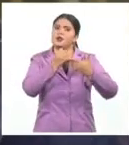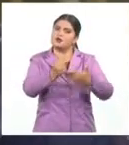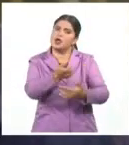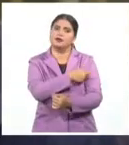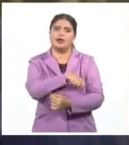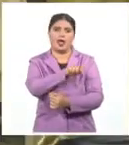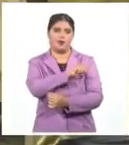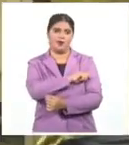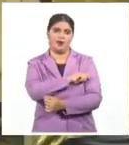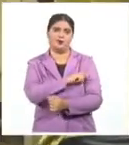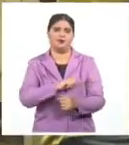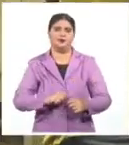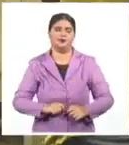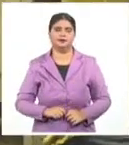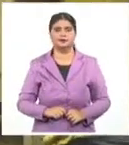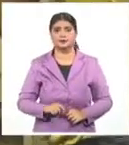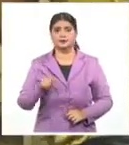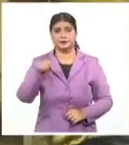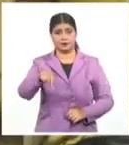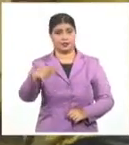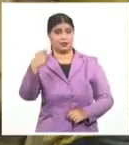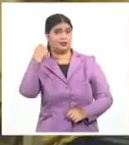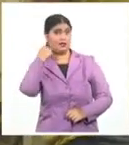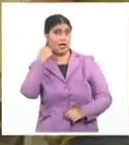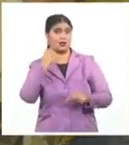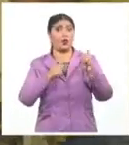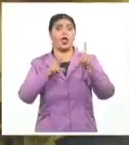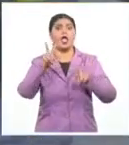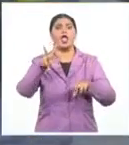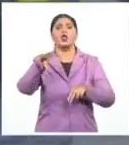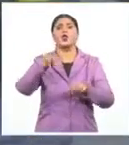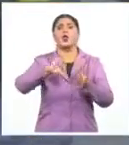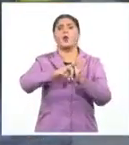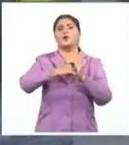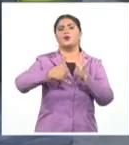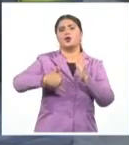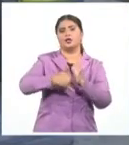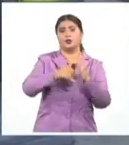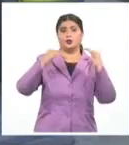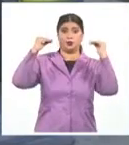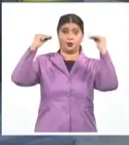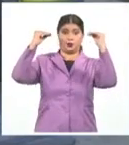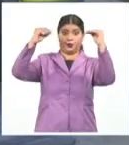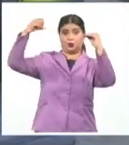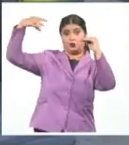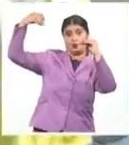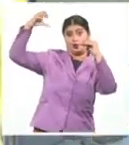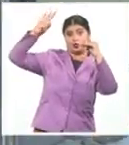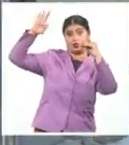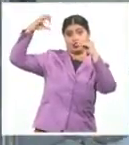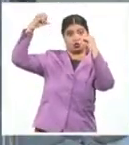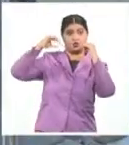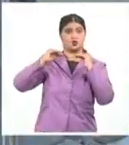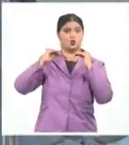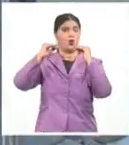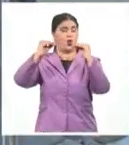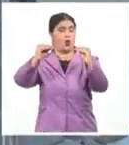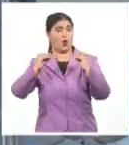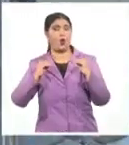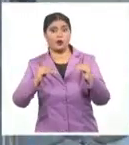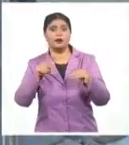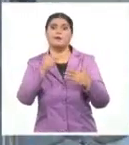sistema energético del país. Este año se evalúan proyectos para la introducción de paneles solares en la fábrica como fuente renovable de